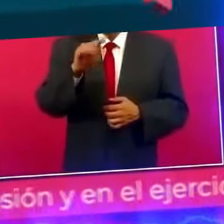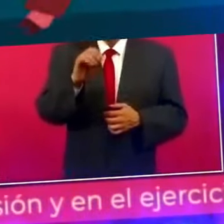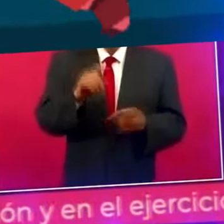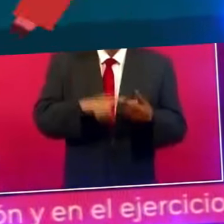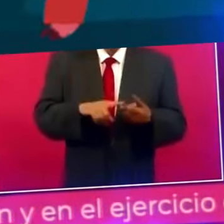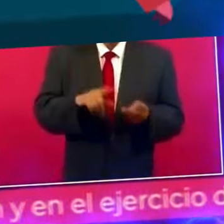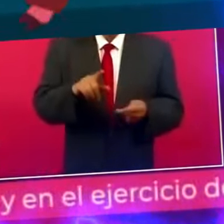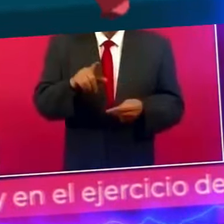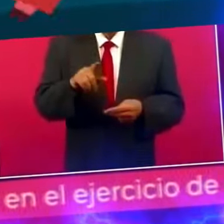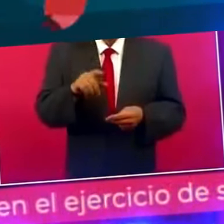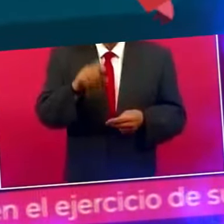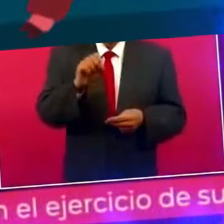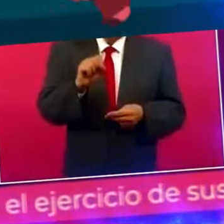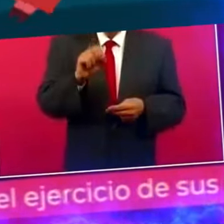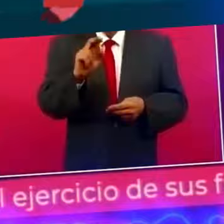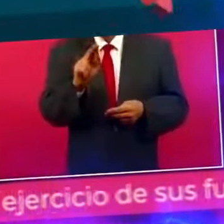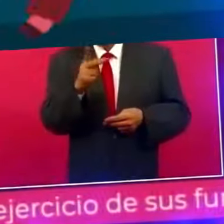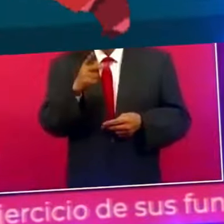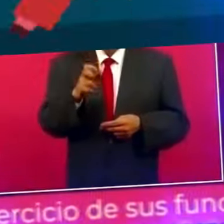Luz Zuckerman,